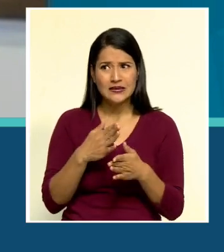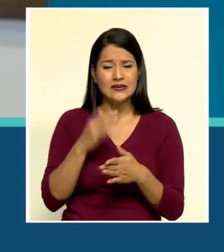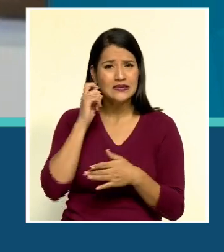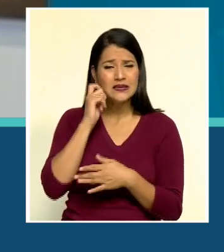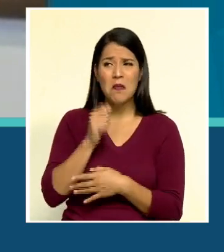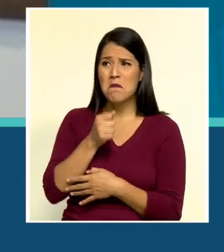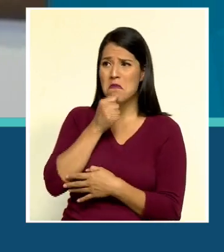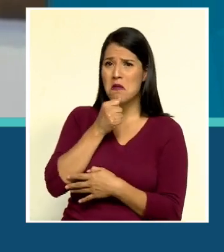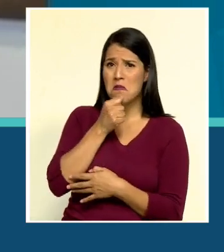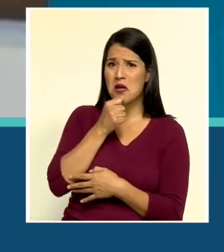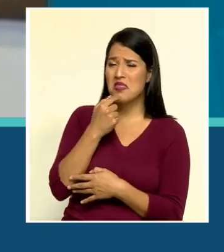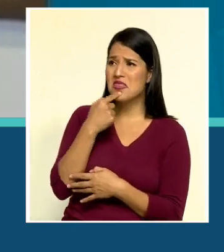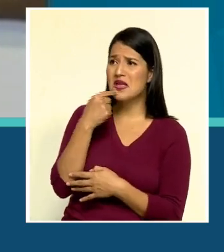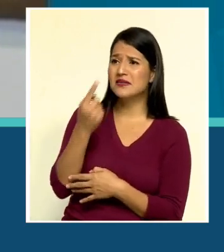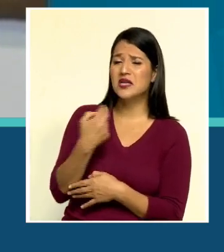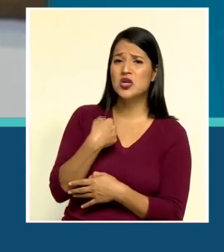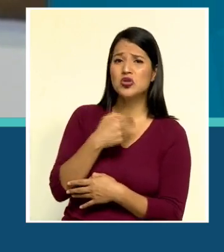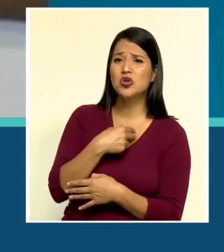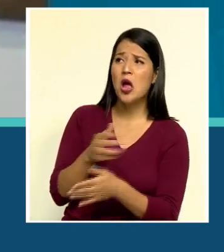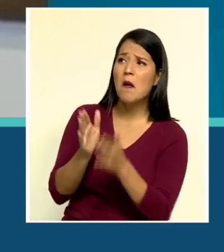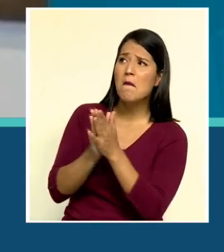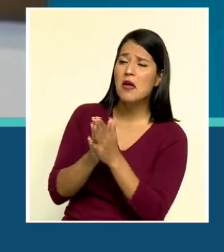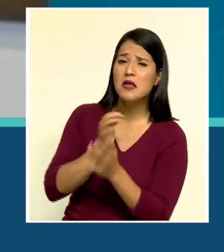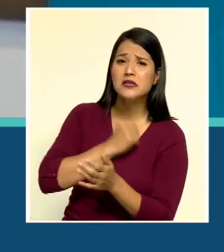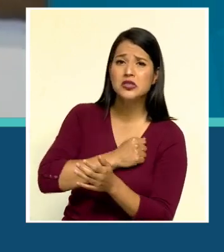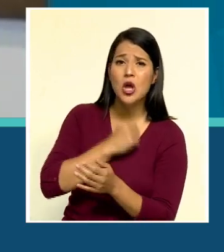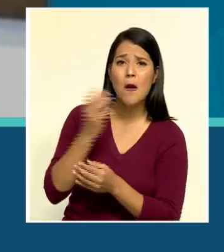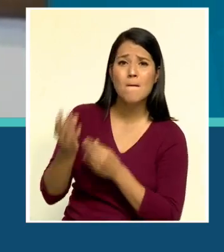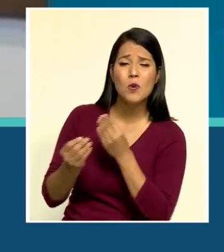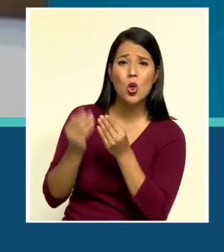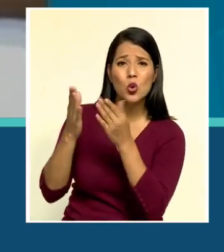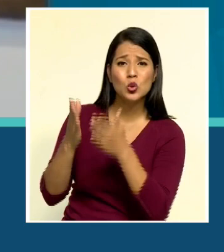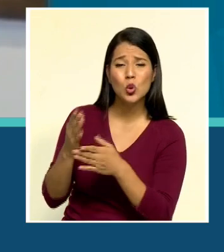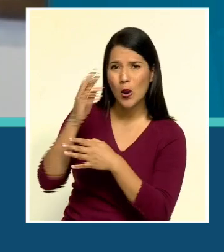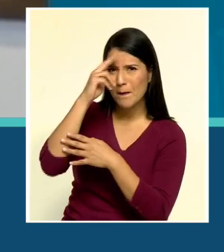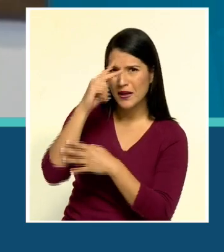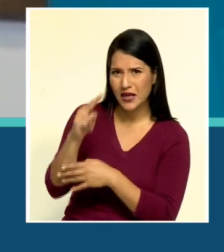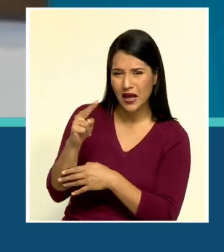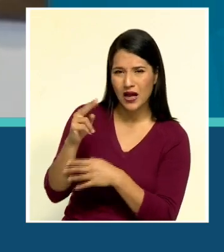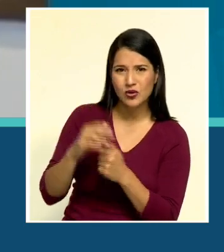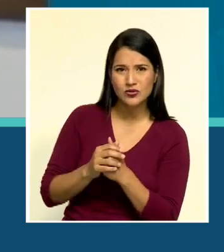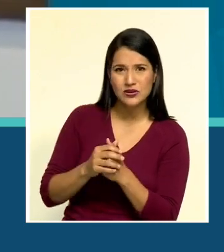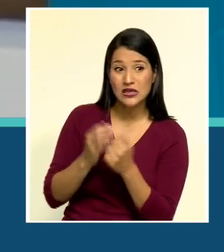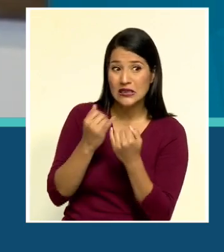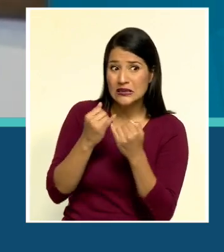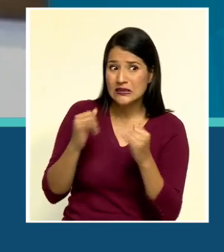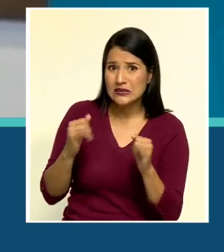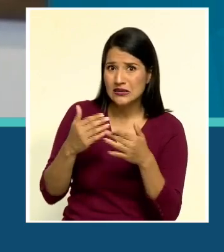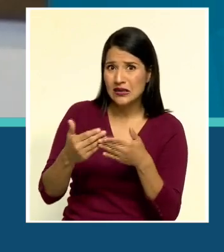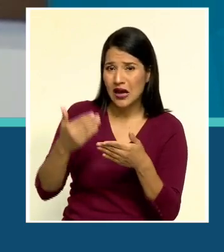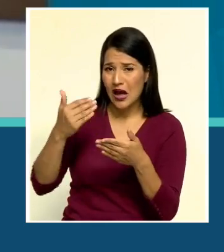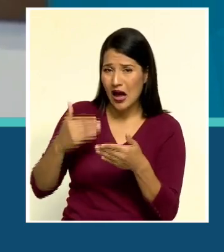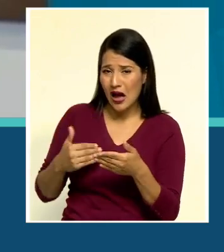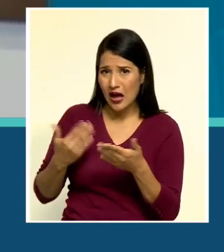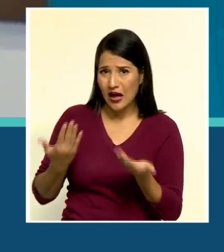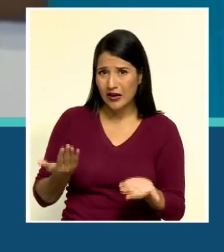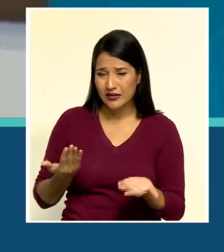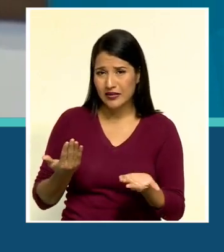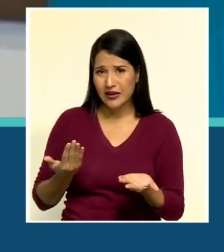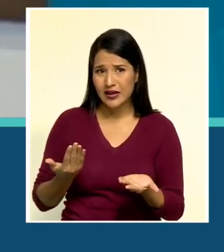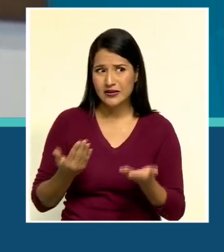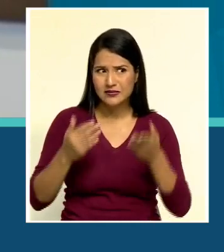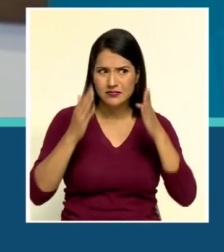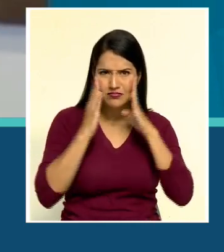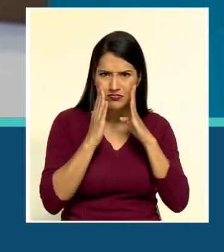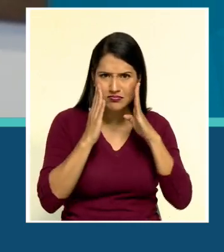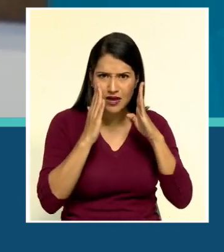pedirle disculpas a los productores mexicanos sin que tan siquiera hubiera